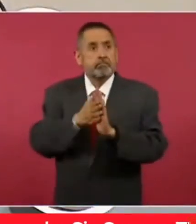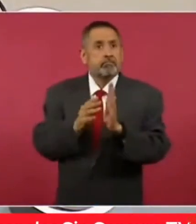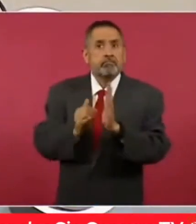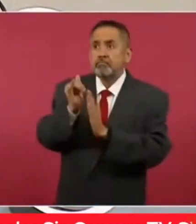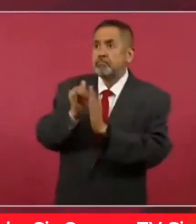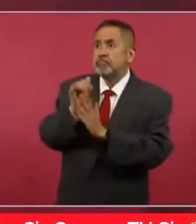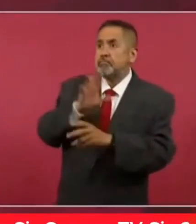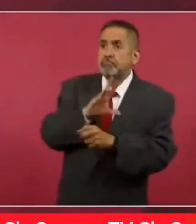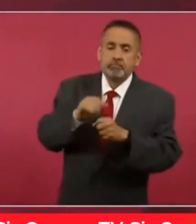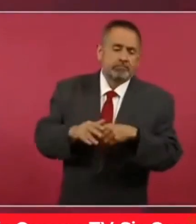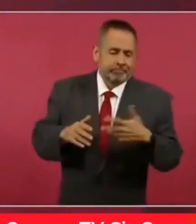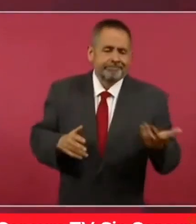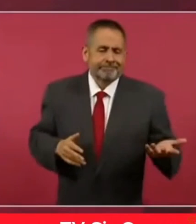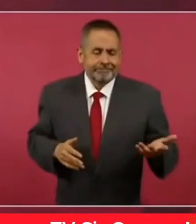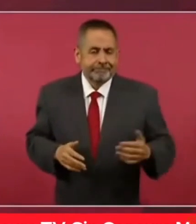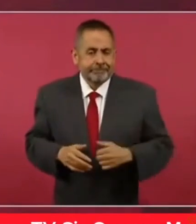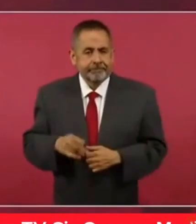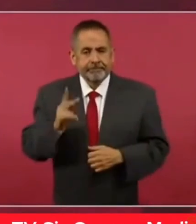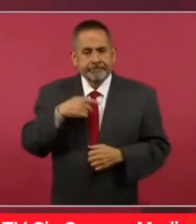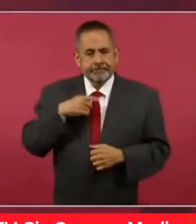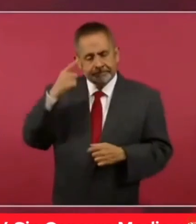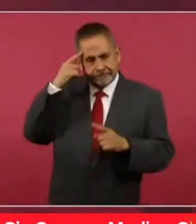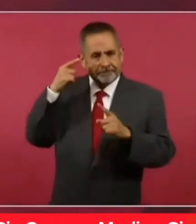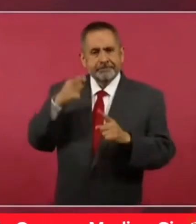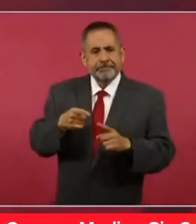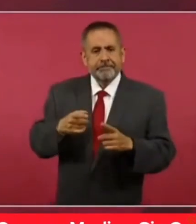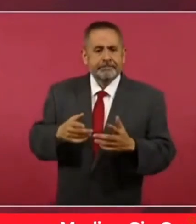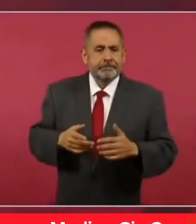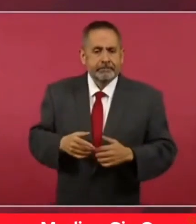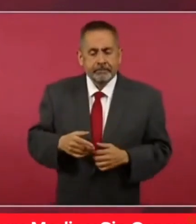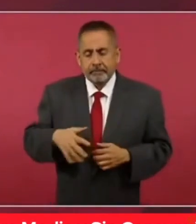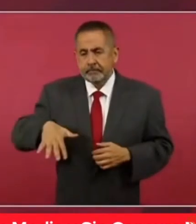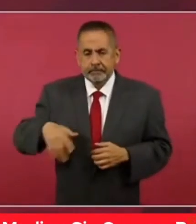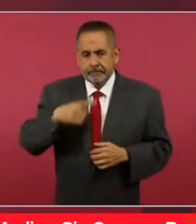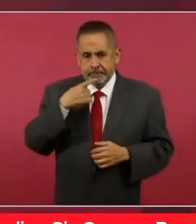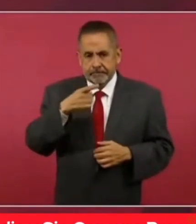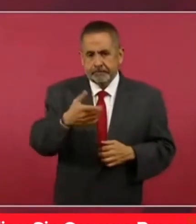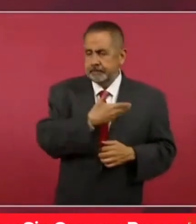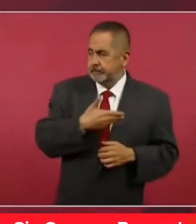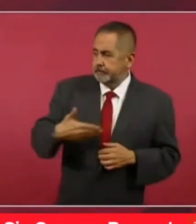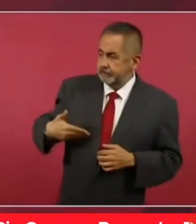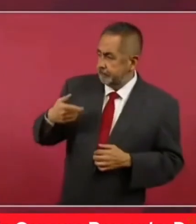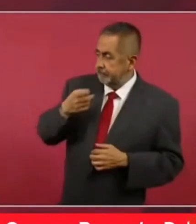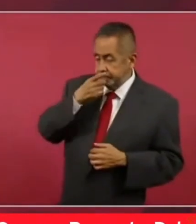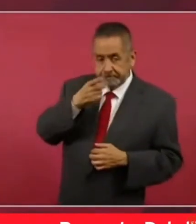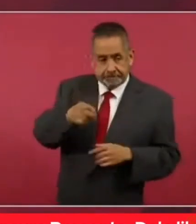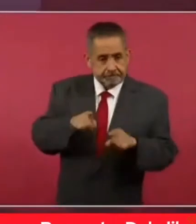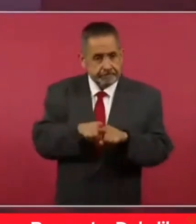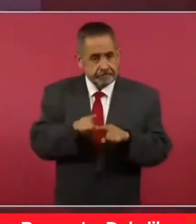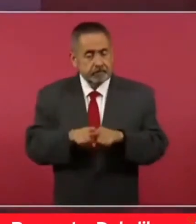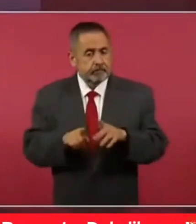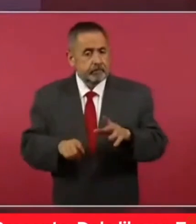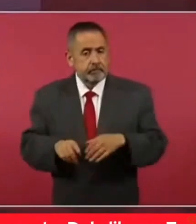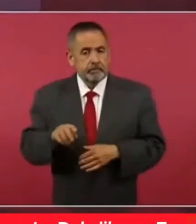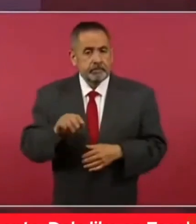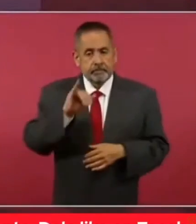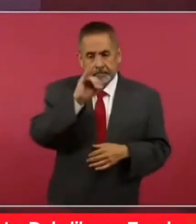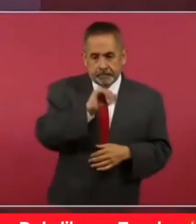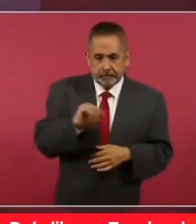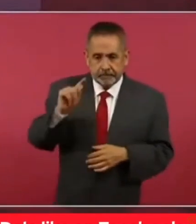Pero a lo que me refiero, a lo que se refería en principio el señor presidente, es que también el